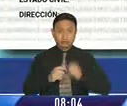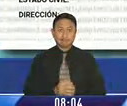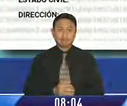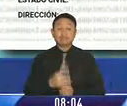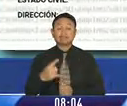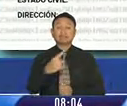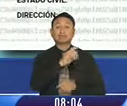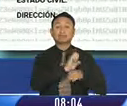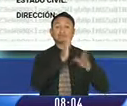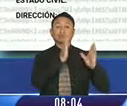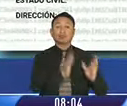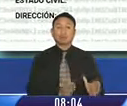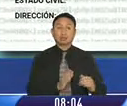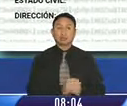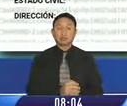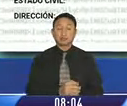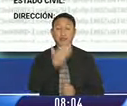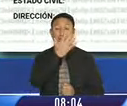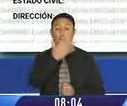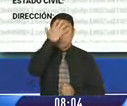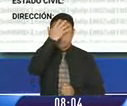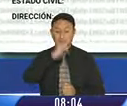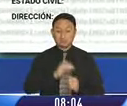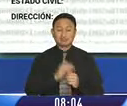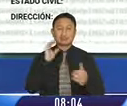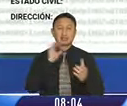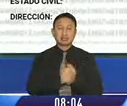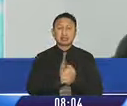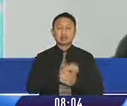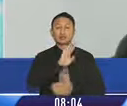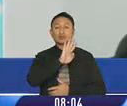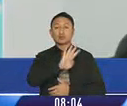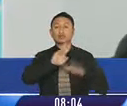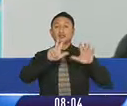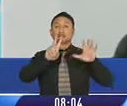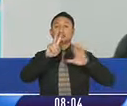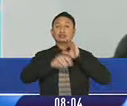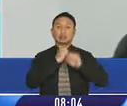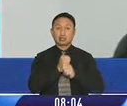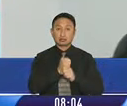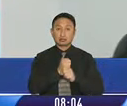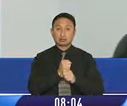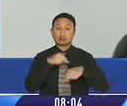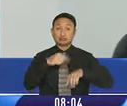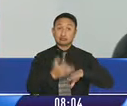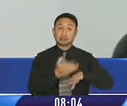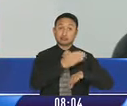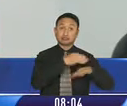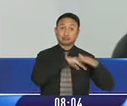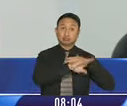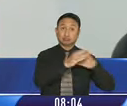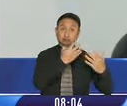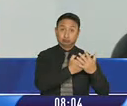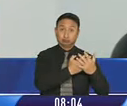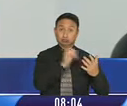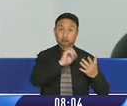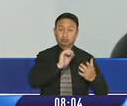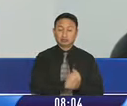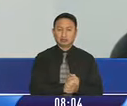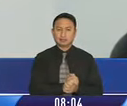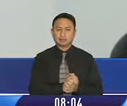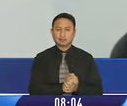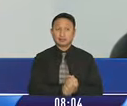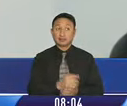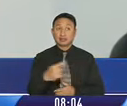era ecuatoriano, oriundo de Esmeraldas, casado, tenía 47 años, mismo que registra antecedentes penales. No era del